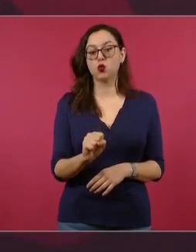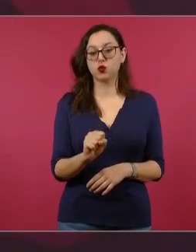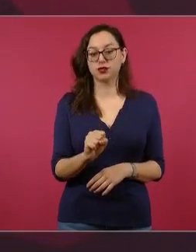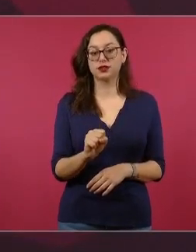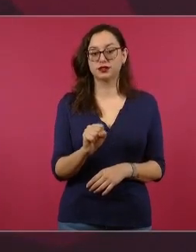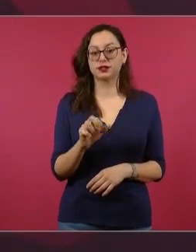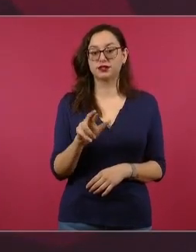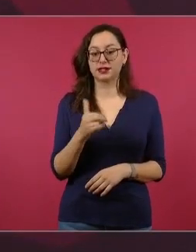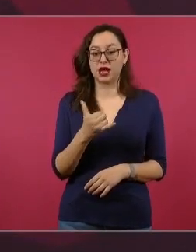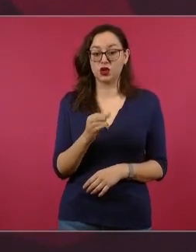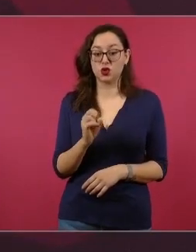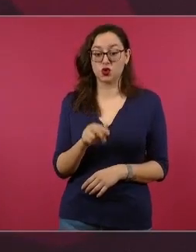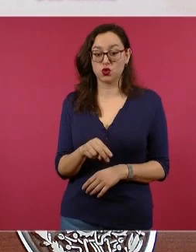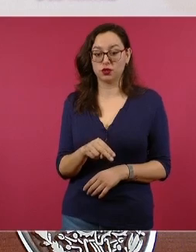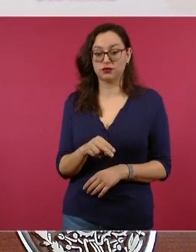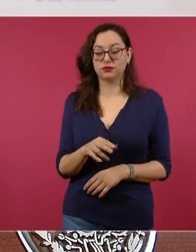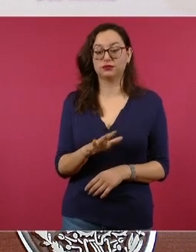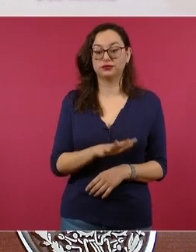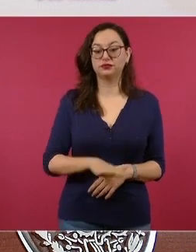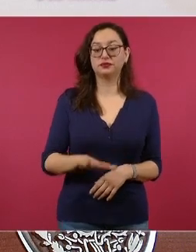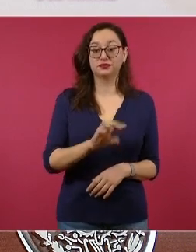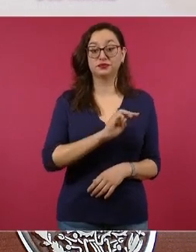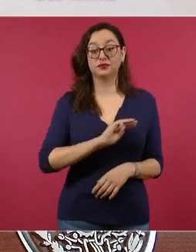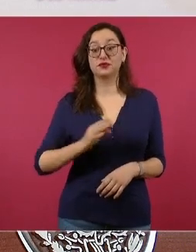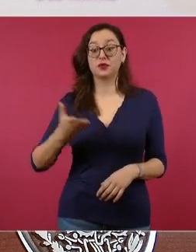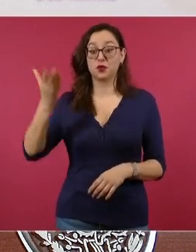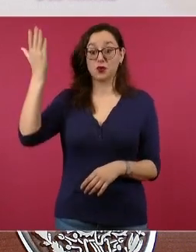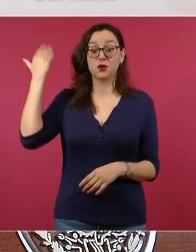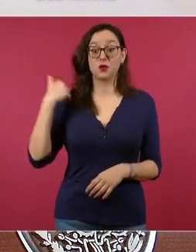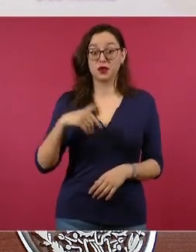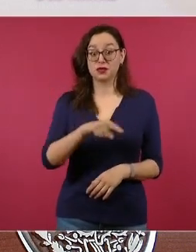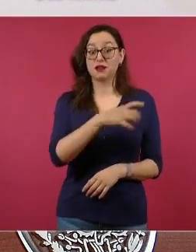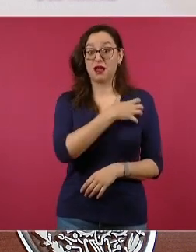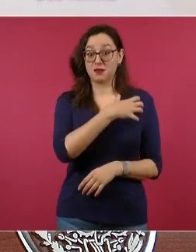capital de Sonora,